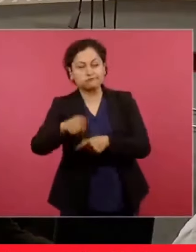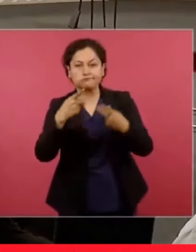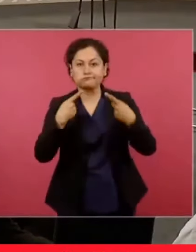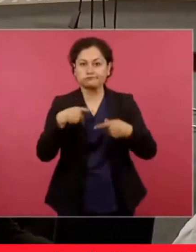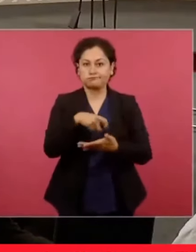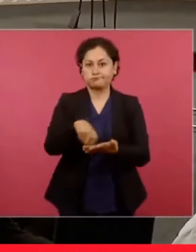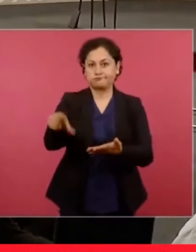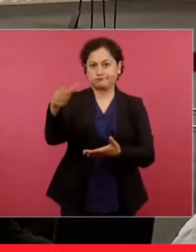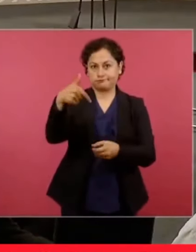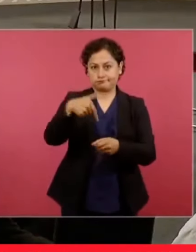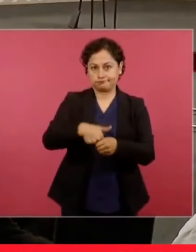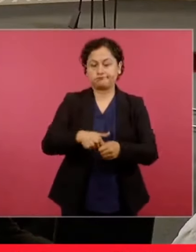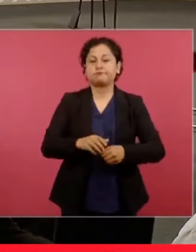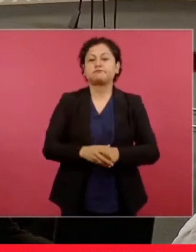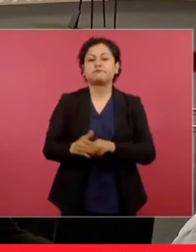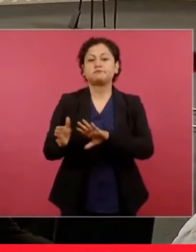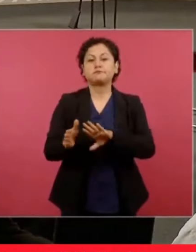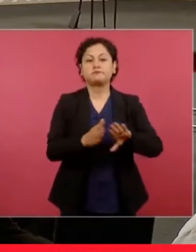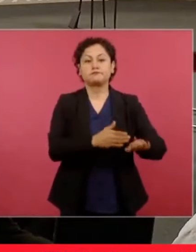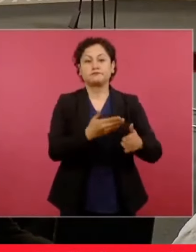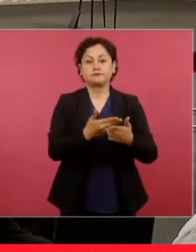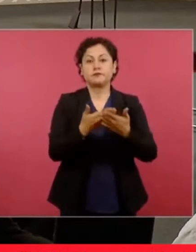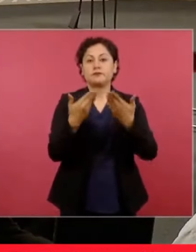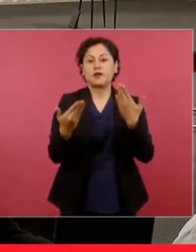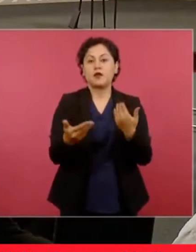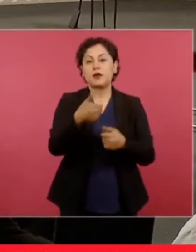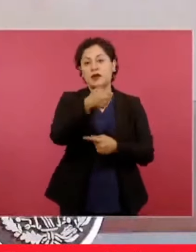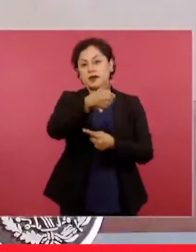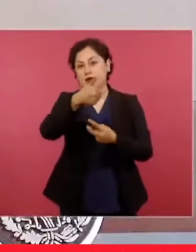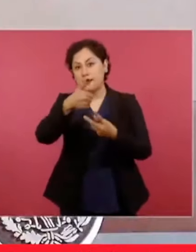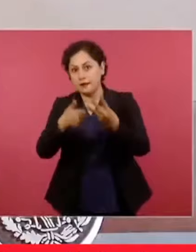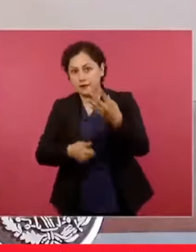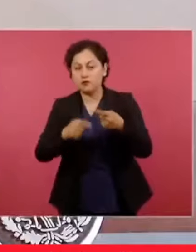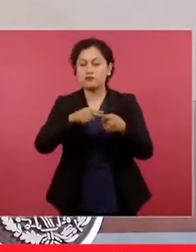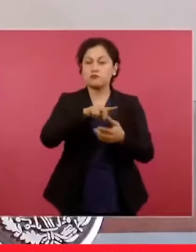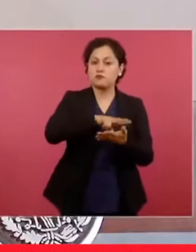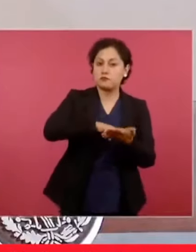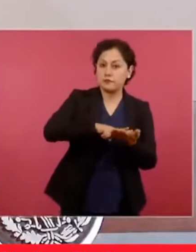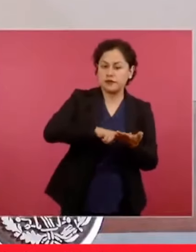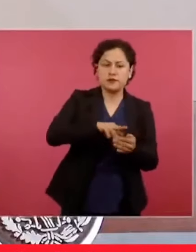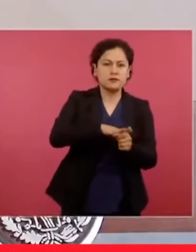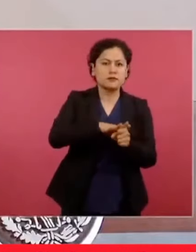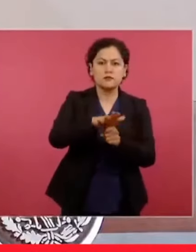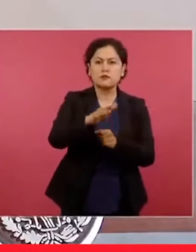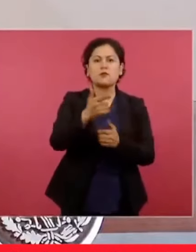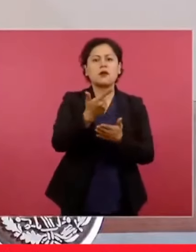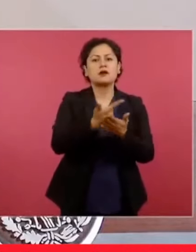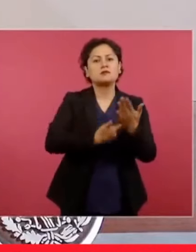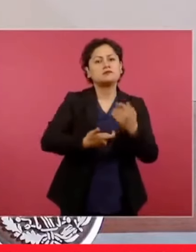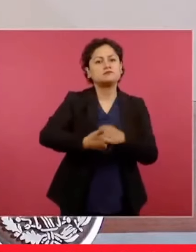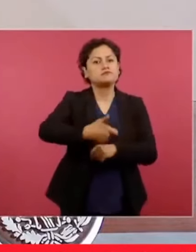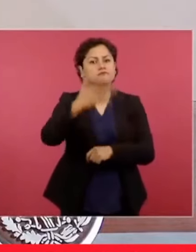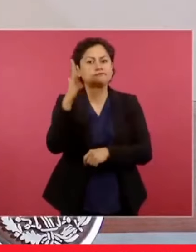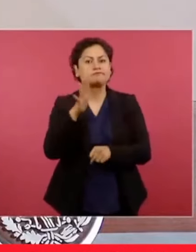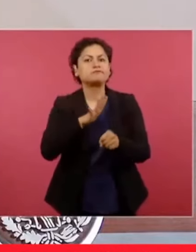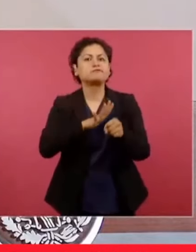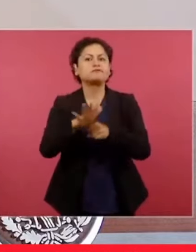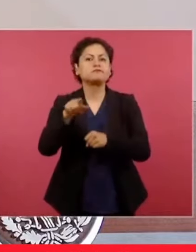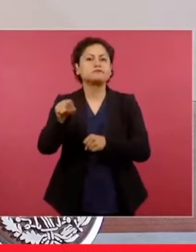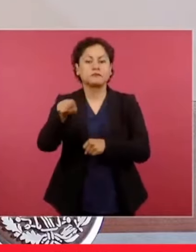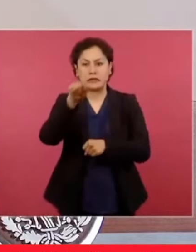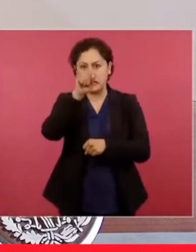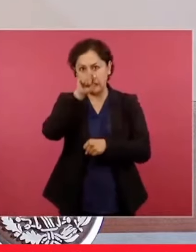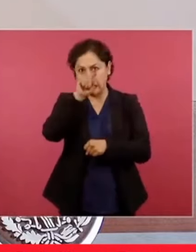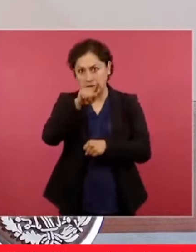consumidores pasemos ahora por el tipo de combustible en el caso de la regular en cuanto a los precios más altos nos encontramos en Mascota